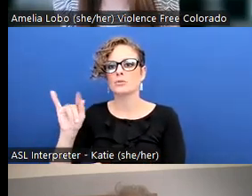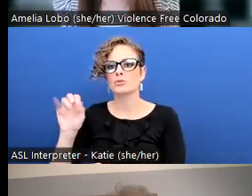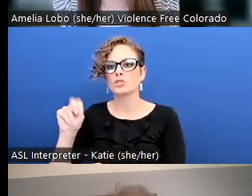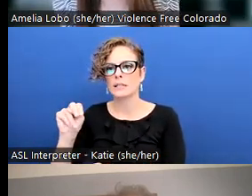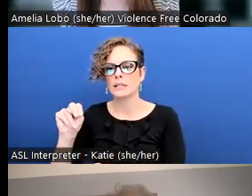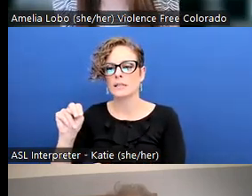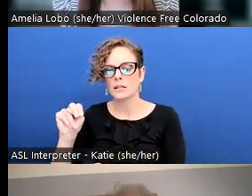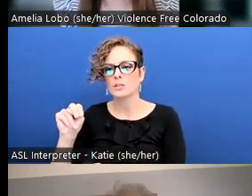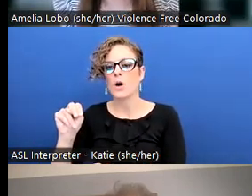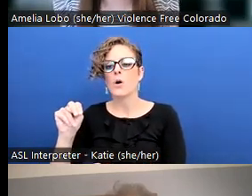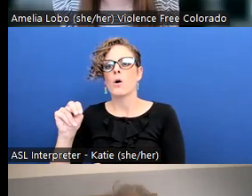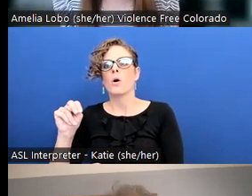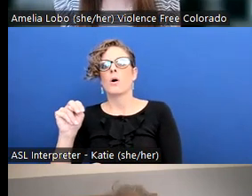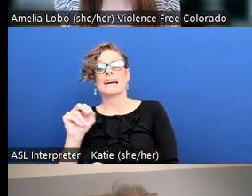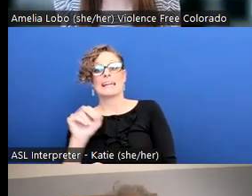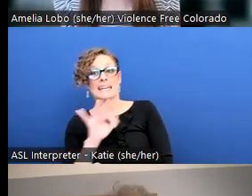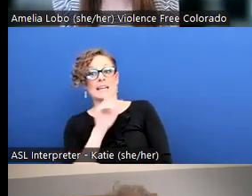Da inmunidad